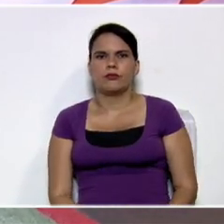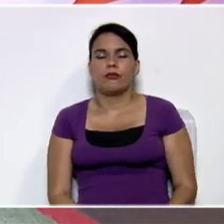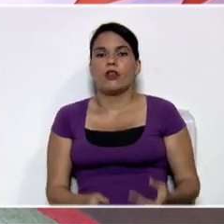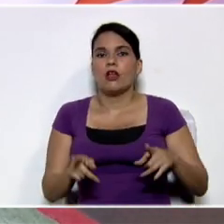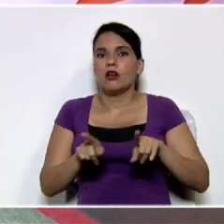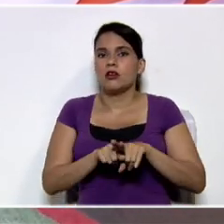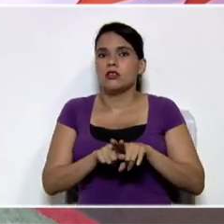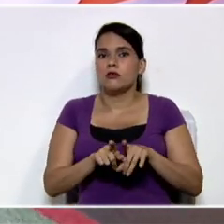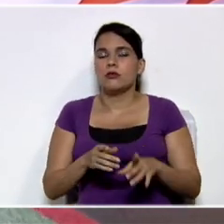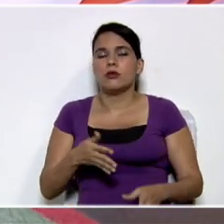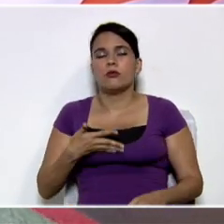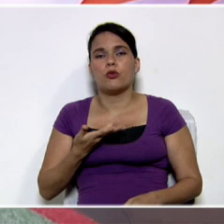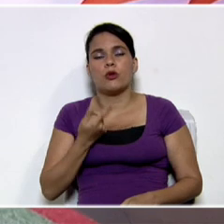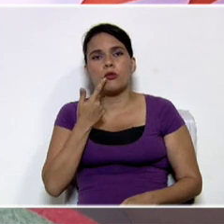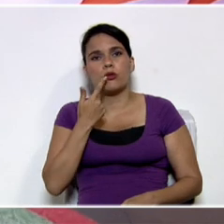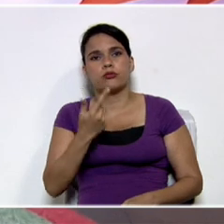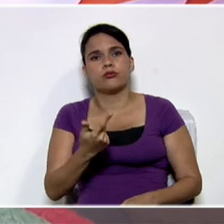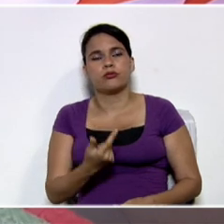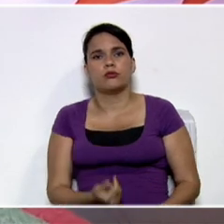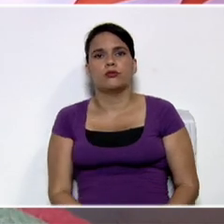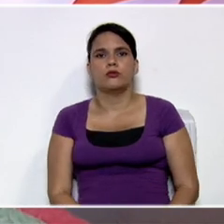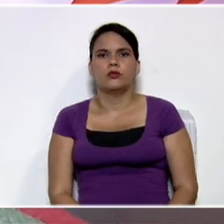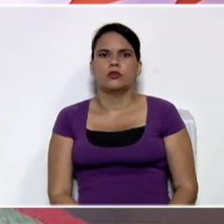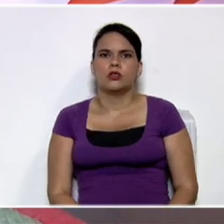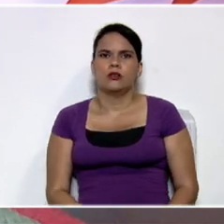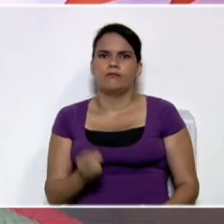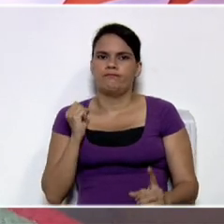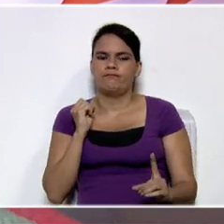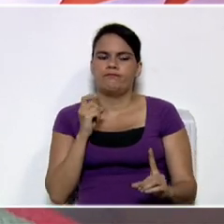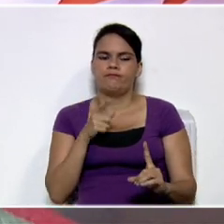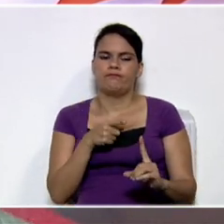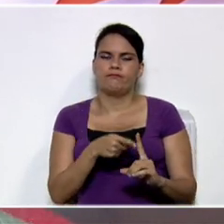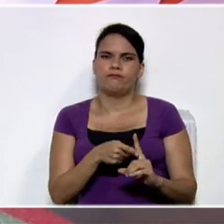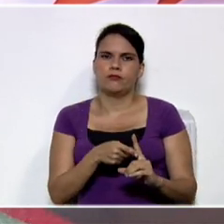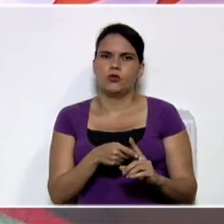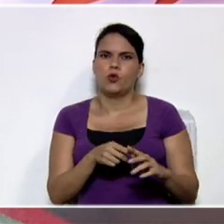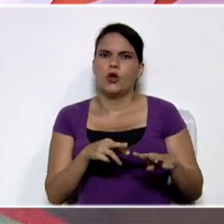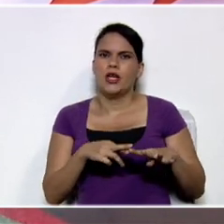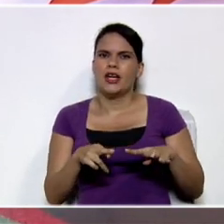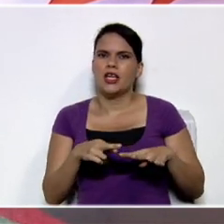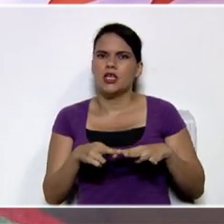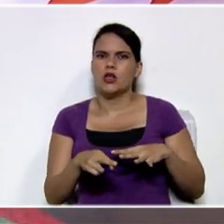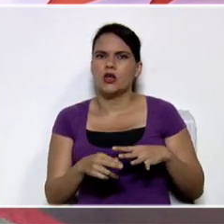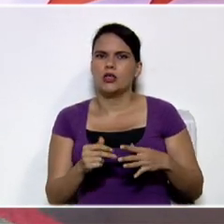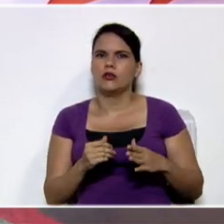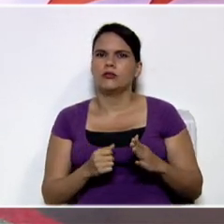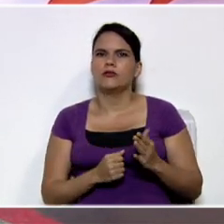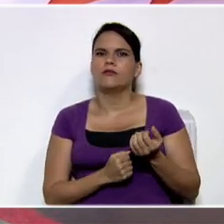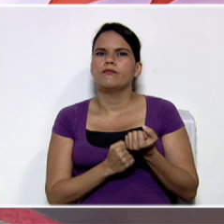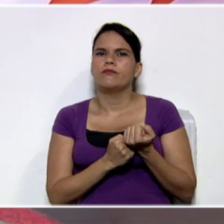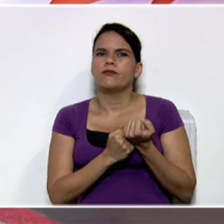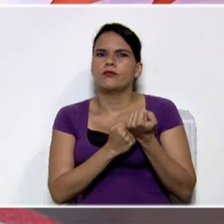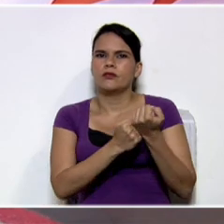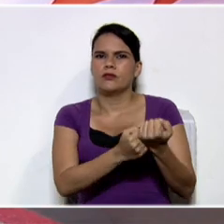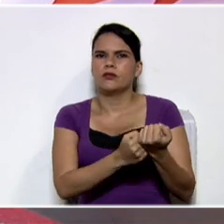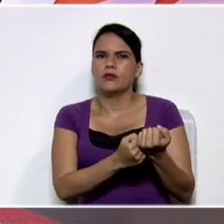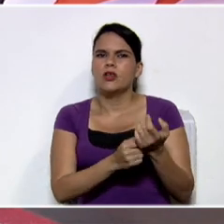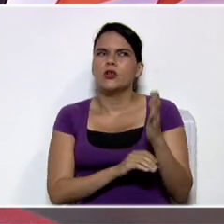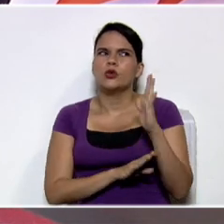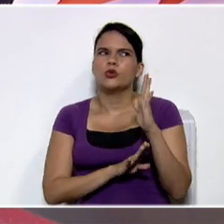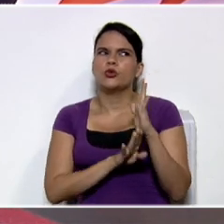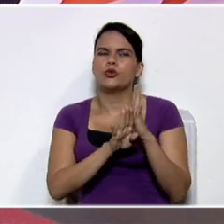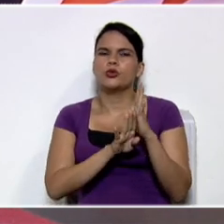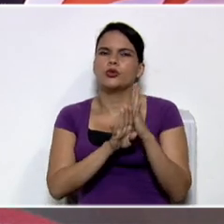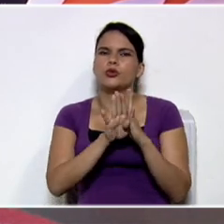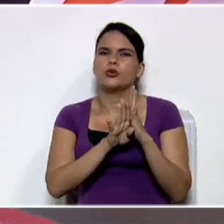Asimismo, también podemos mencionar que el objetivo de estas regiones es estimular el desarrollo regional